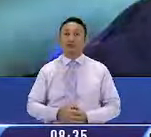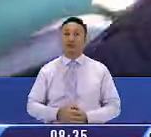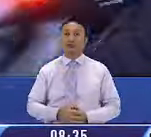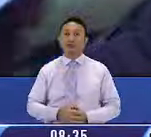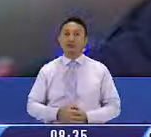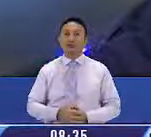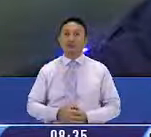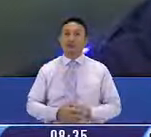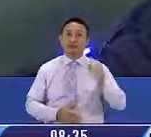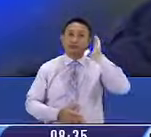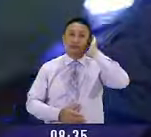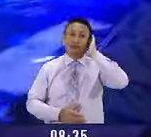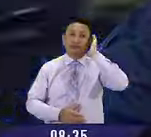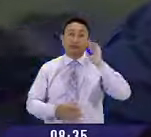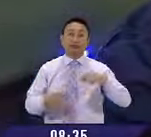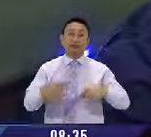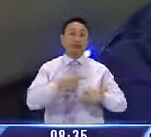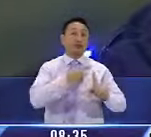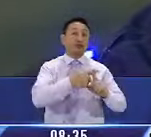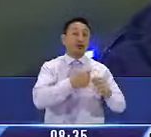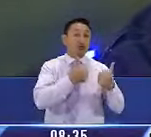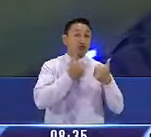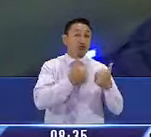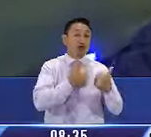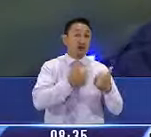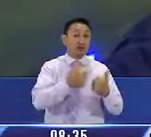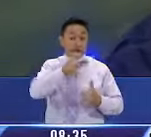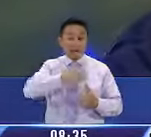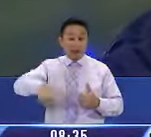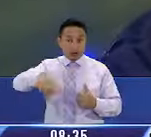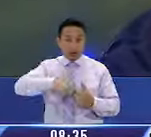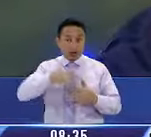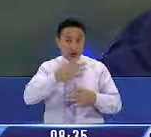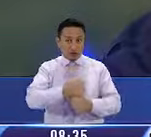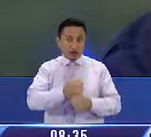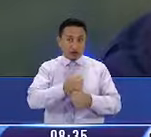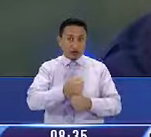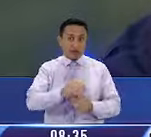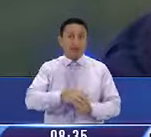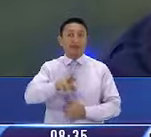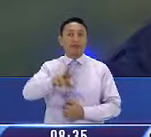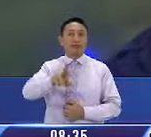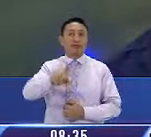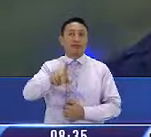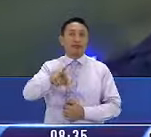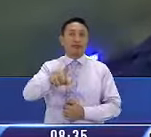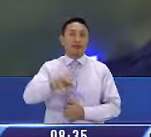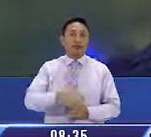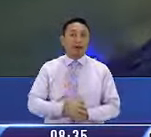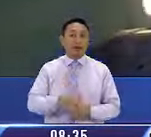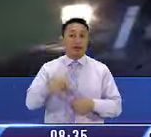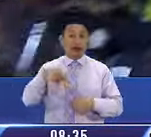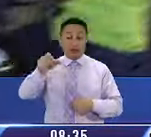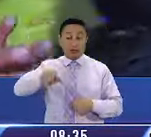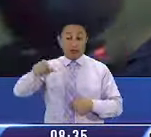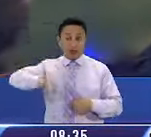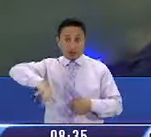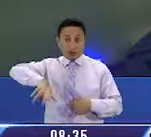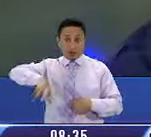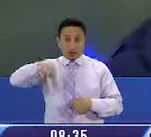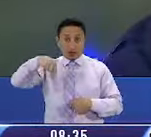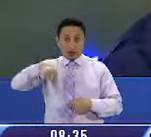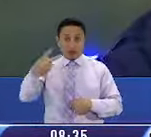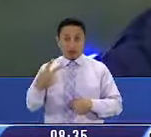es muy bueno por la seguridad de la ciudadanía, porque a veces la delincuencia es mucho entre